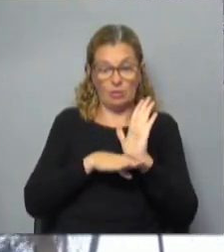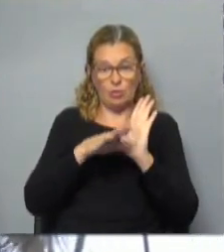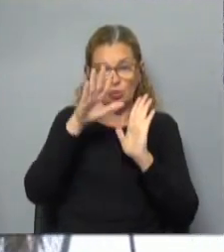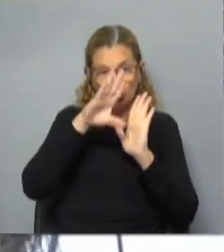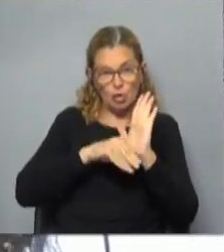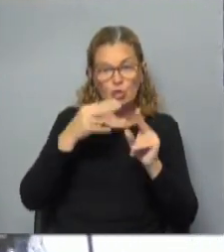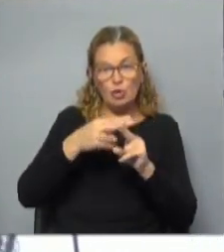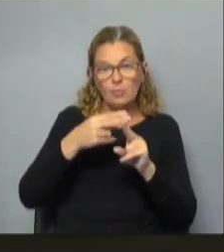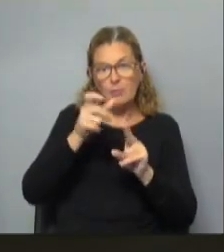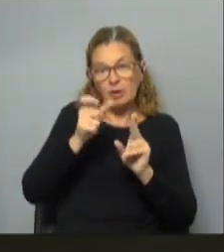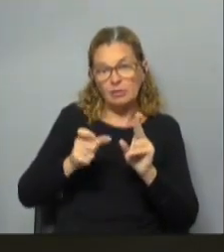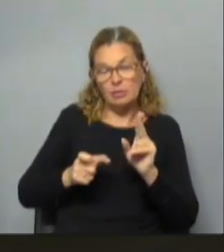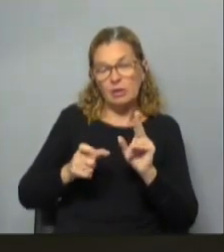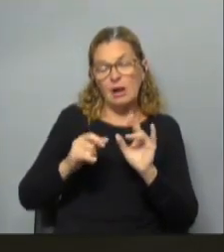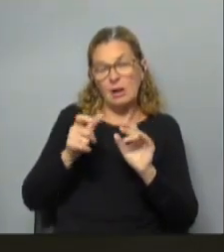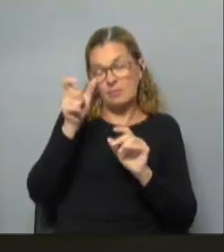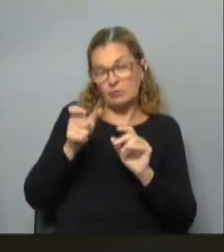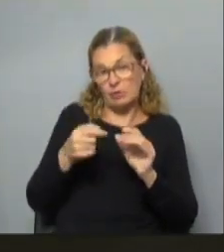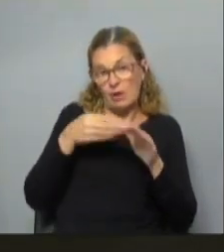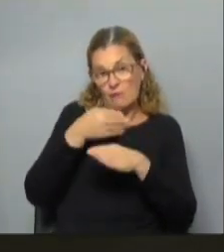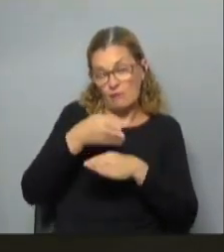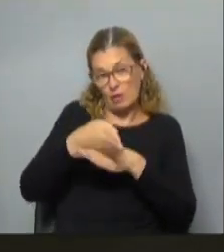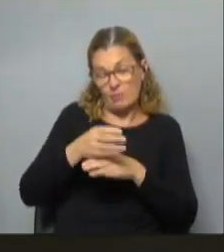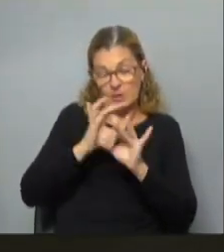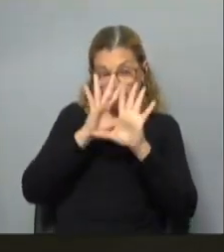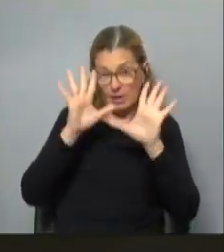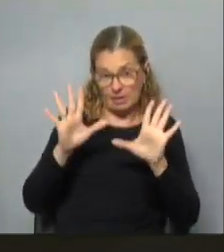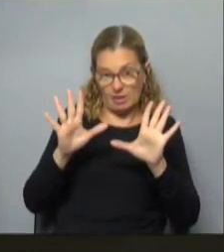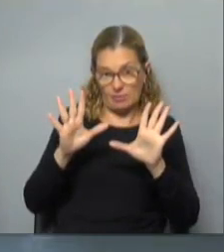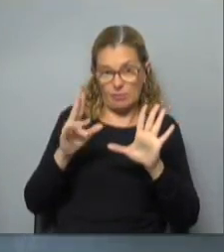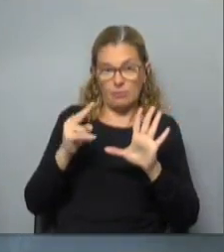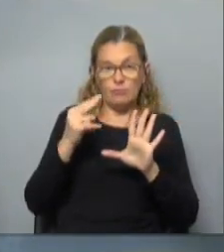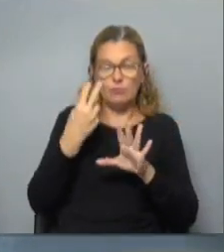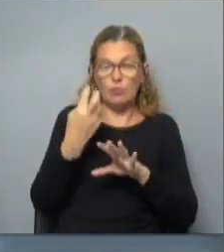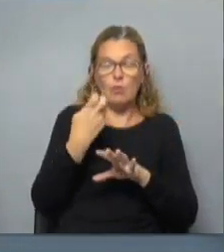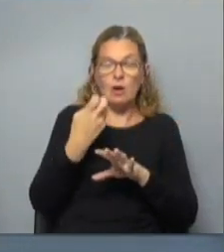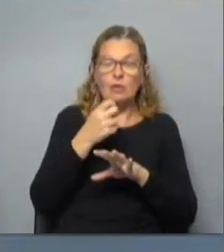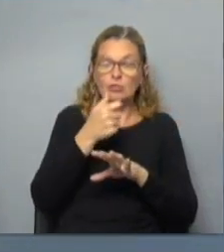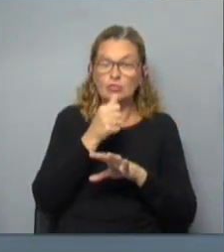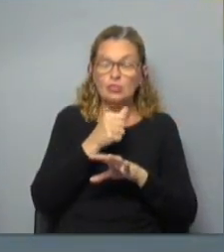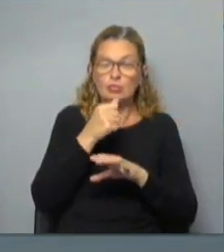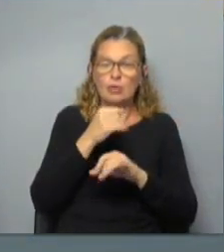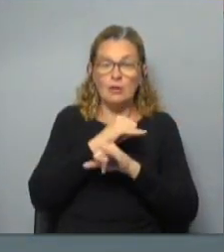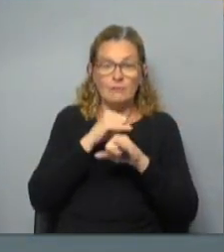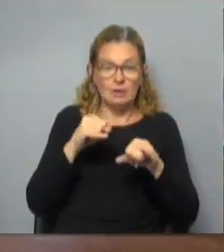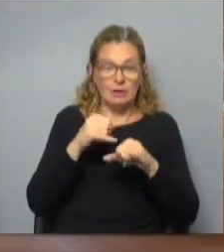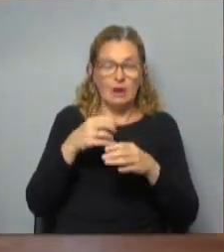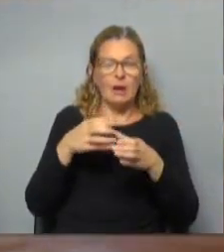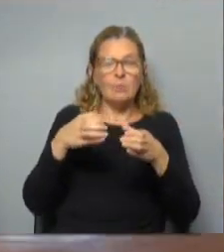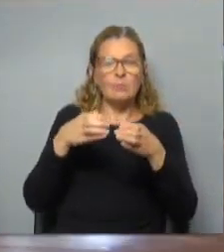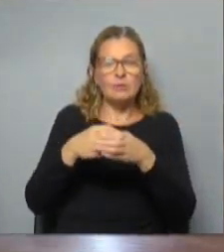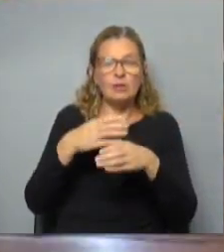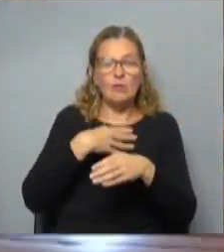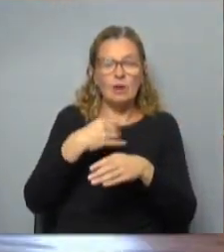y toda información necesaria para el esclarecimiento de los hechos el partido nacional finaliza diciendo el comunicado tendrá